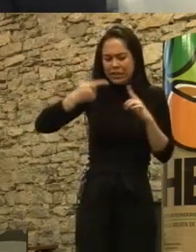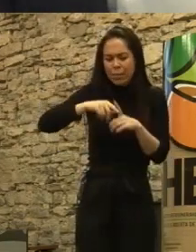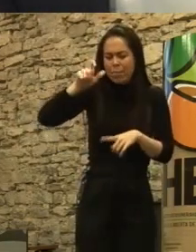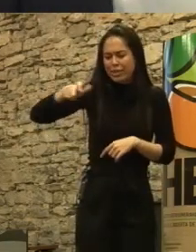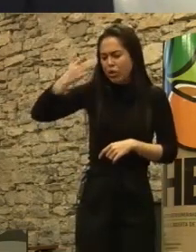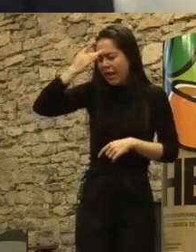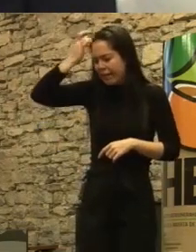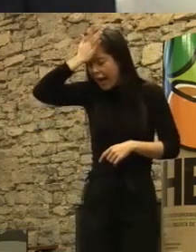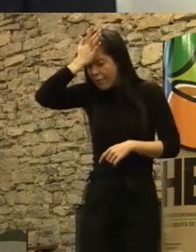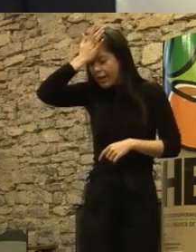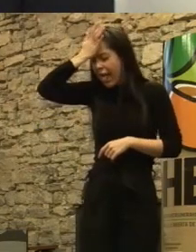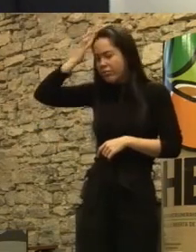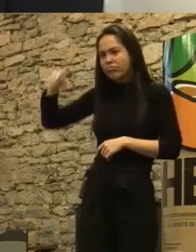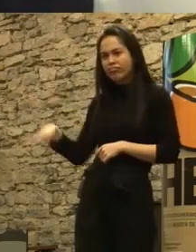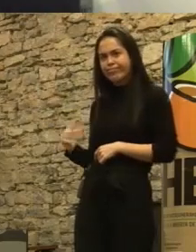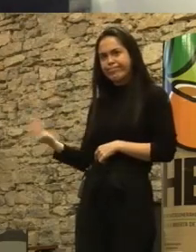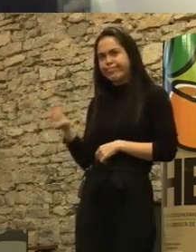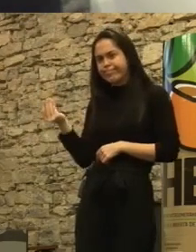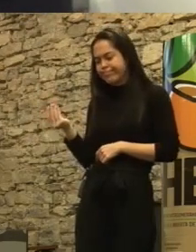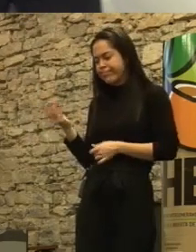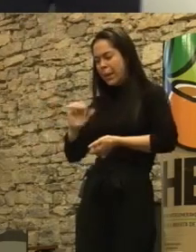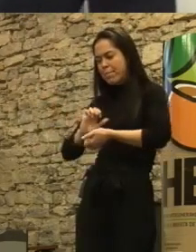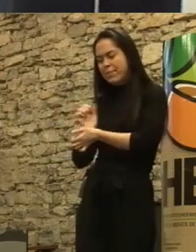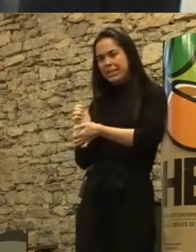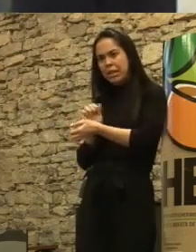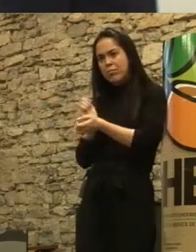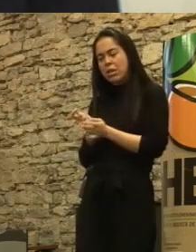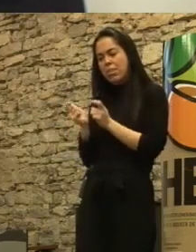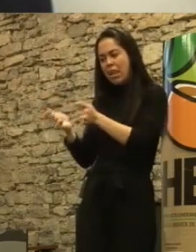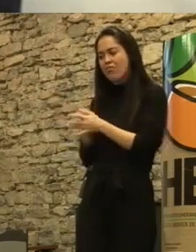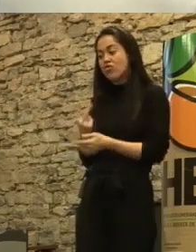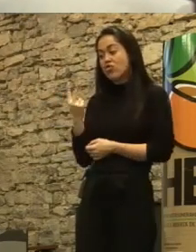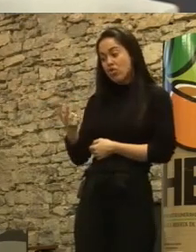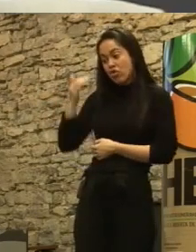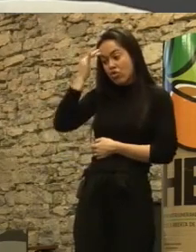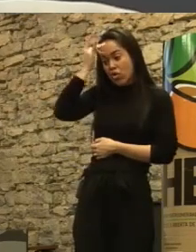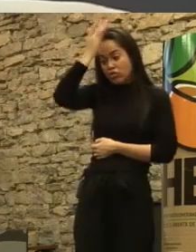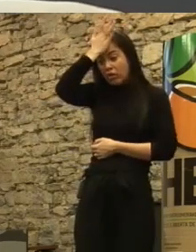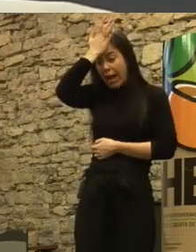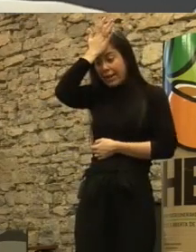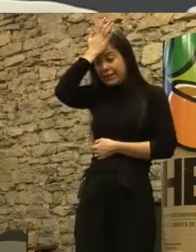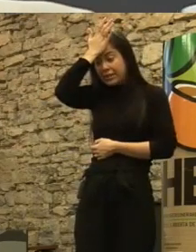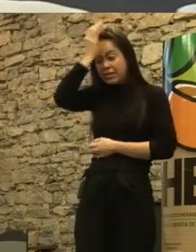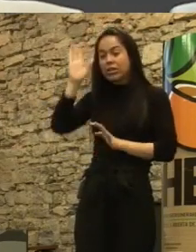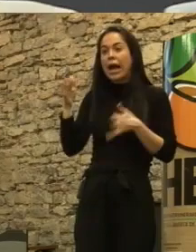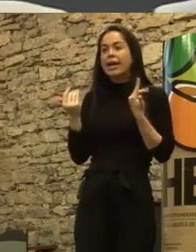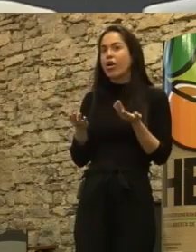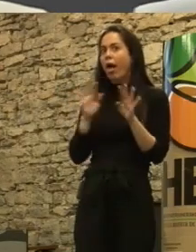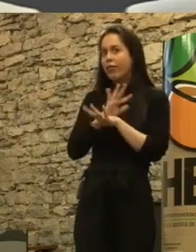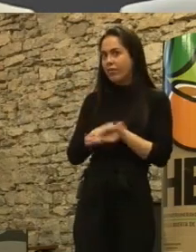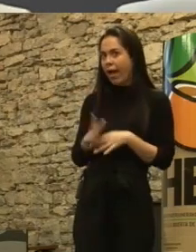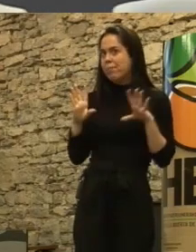que tienen una cabra y a lo mejor con el pequeño préstamo puede tener dos cabras. Y si las cabras de una son dos, ya un pequeño sistema económico